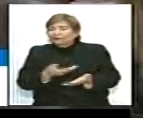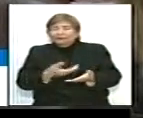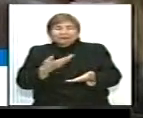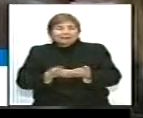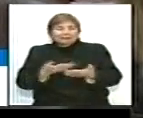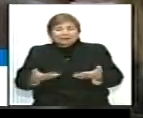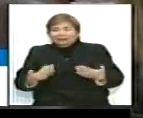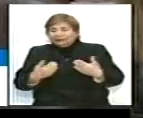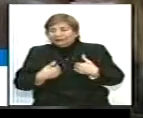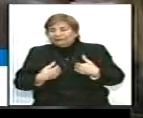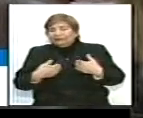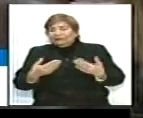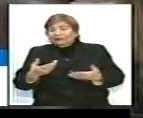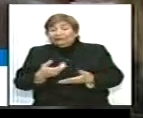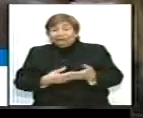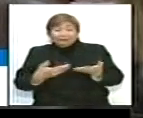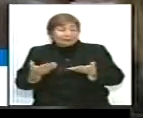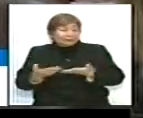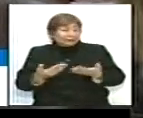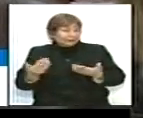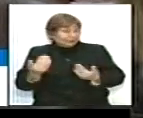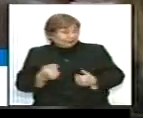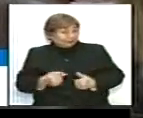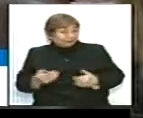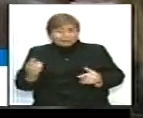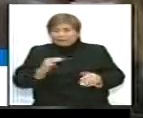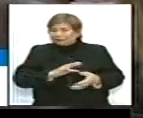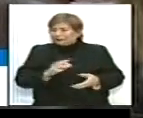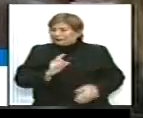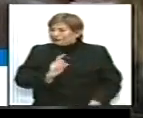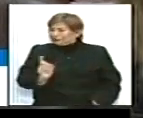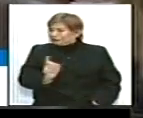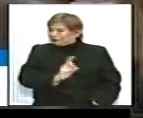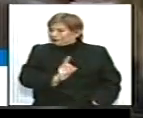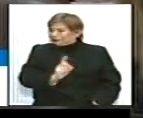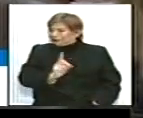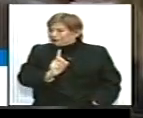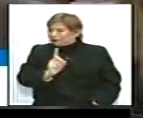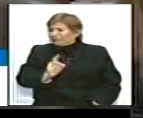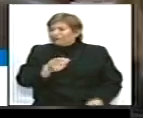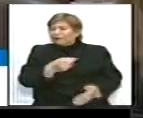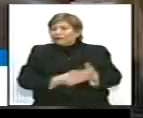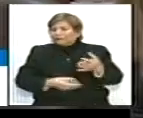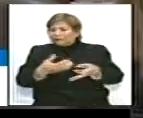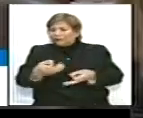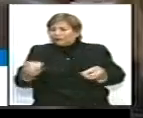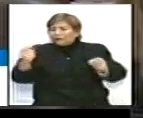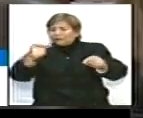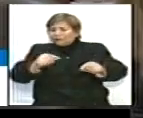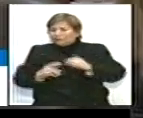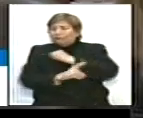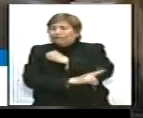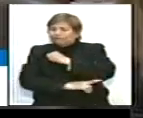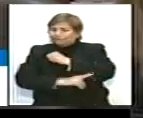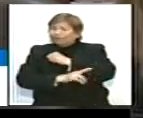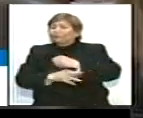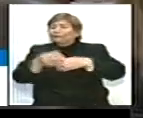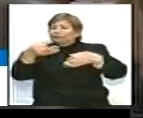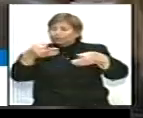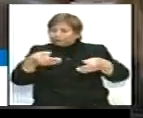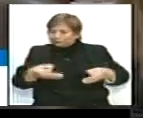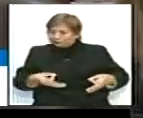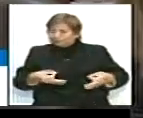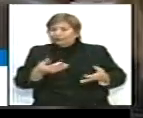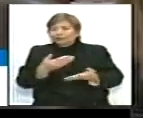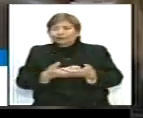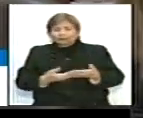se obtiene? ¿Que de recursos que vienen del aire? No. De recursos que son racional y adecuadamente explotados.